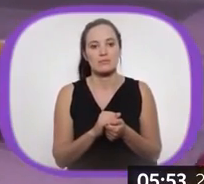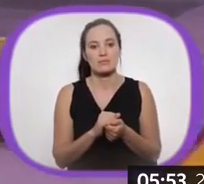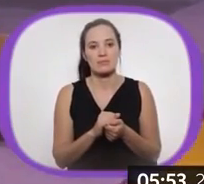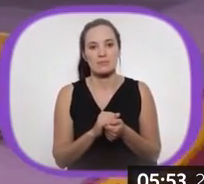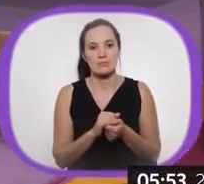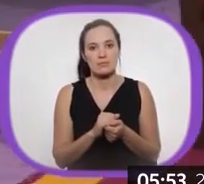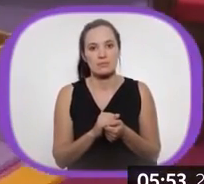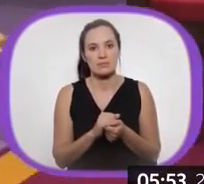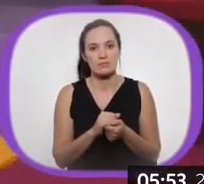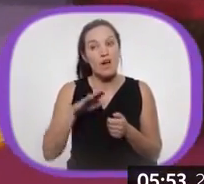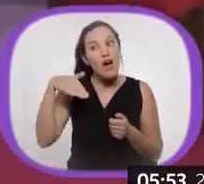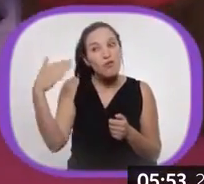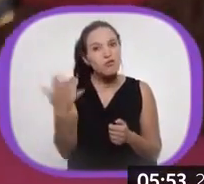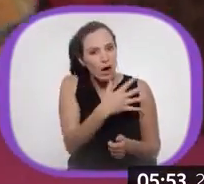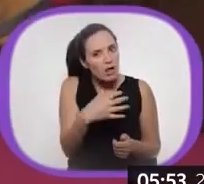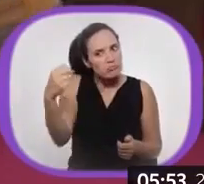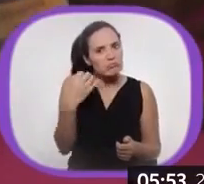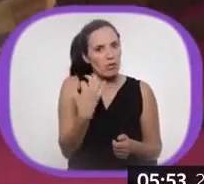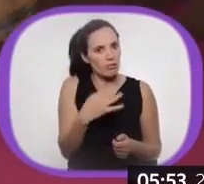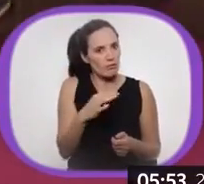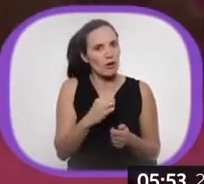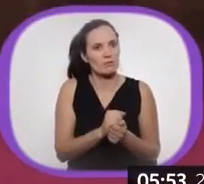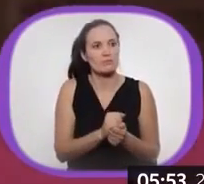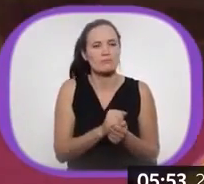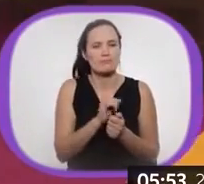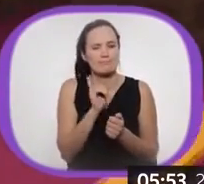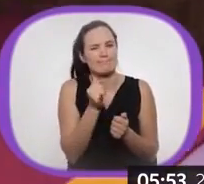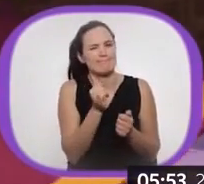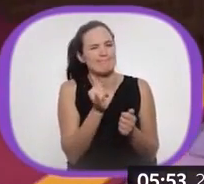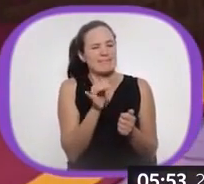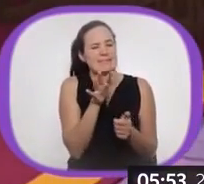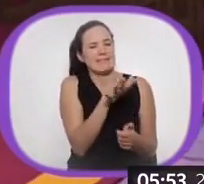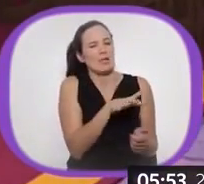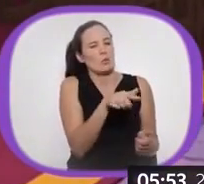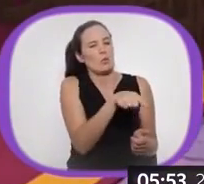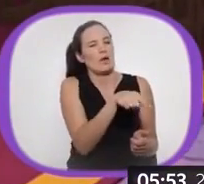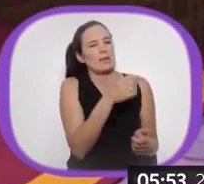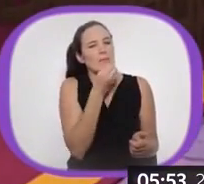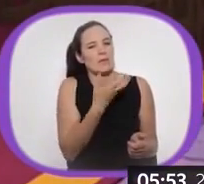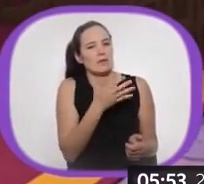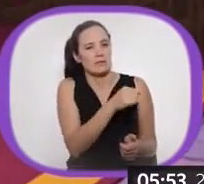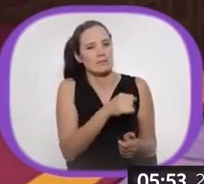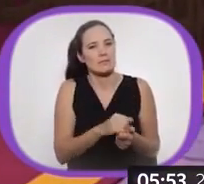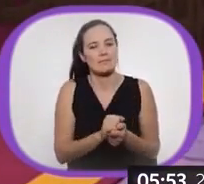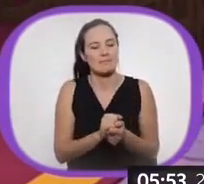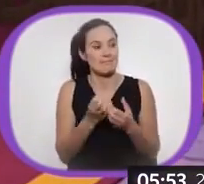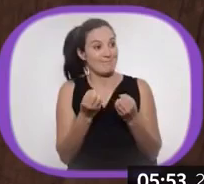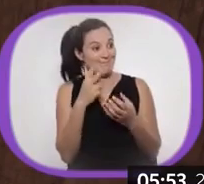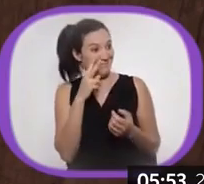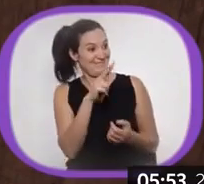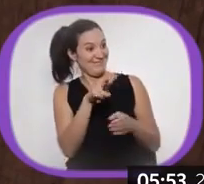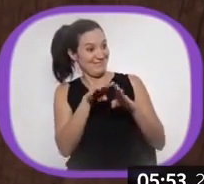¡Debemos llevarlas afuera, Mike! ¡Será mejor si las ponemos por aquí! ¡Se ven muy bien en la